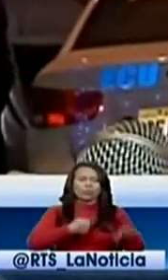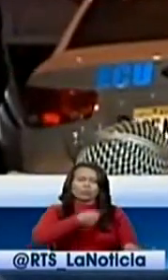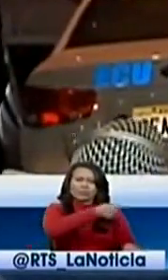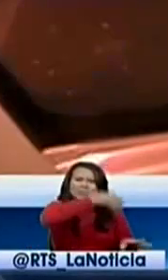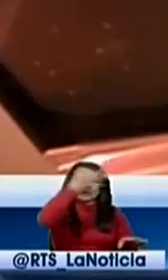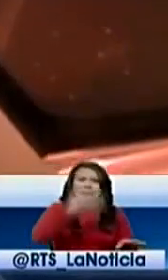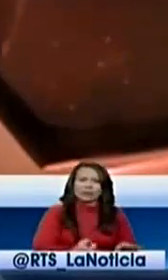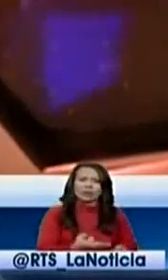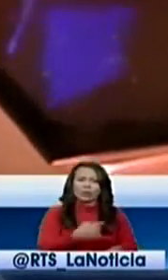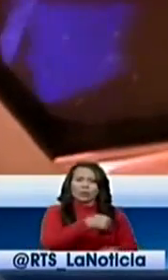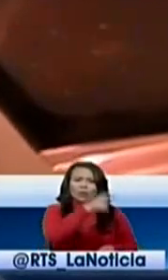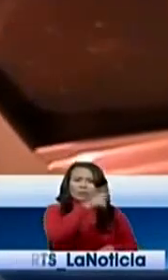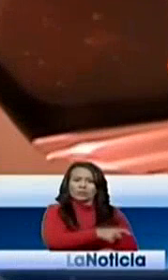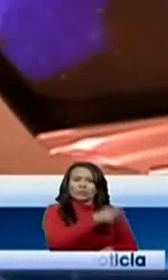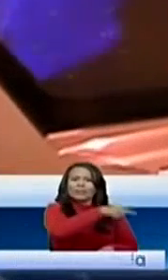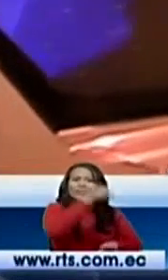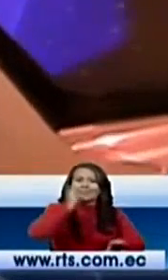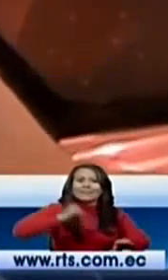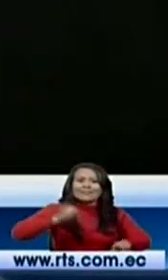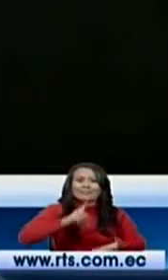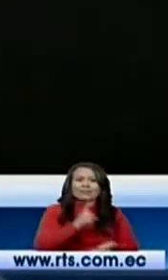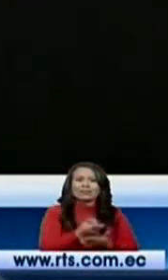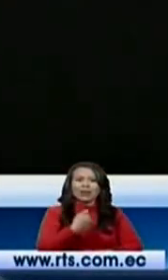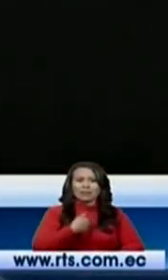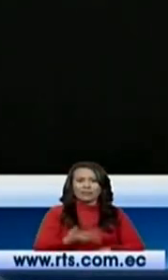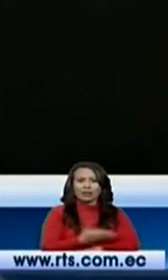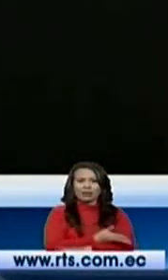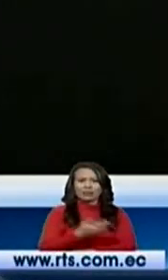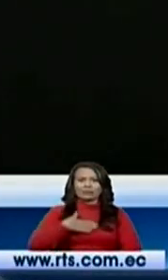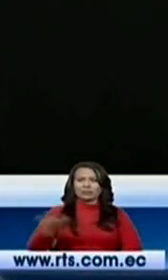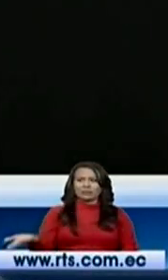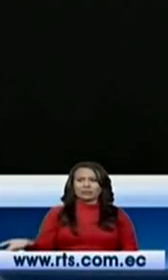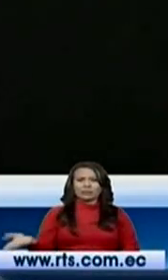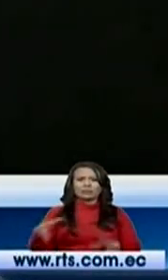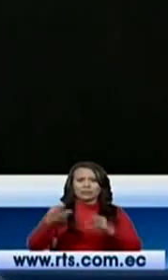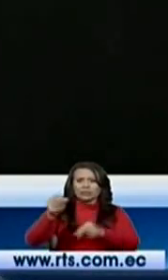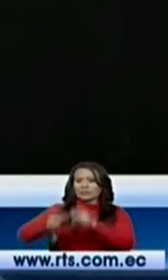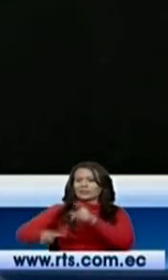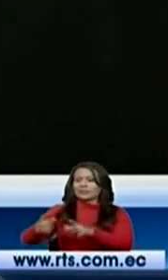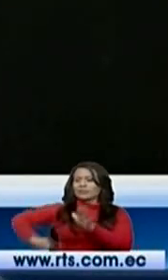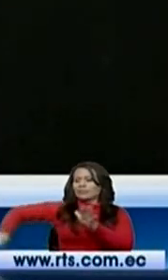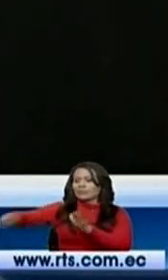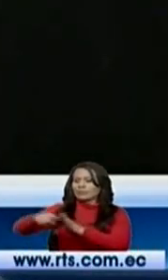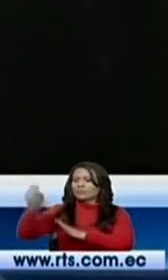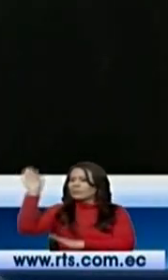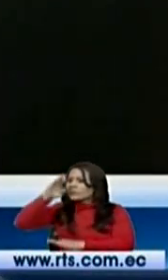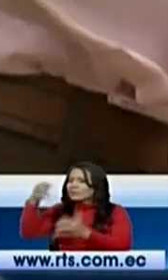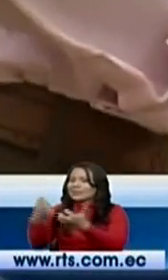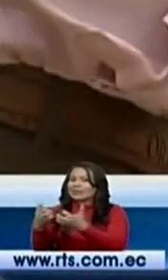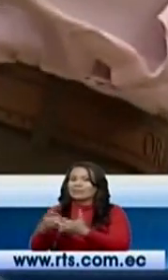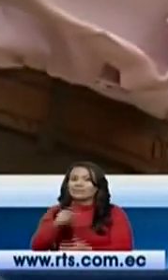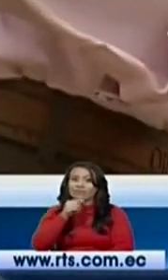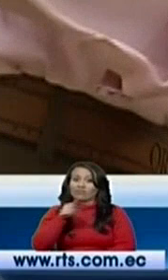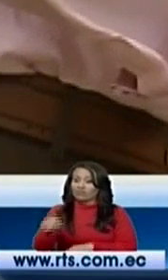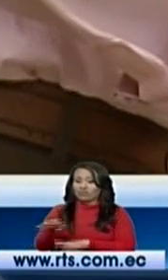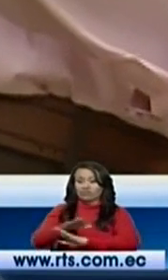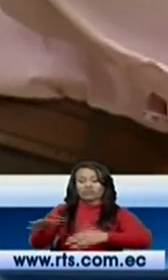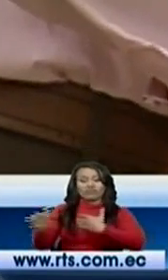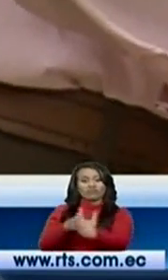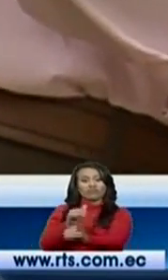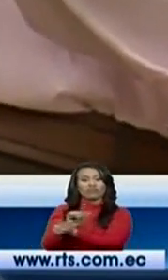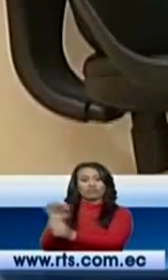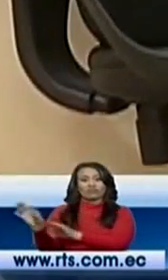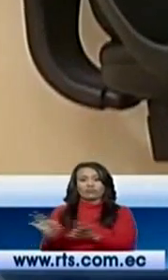segura. La policía continúa la búsqueda del resto de integrantes de la banda. Los capturados deberán enfrentar cargos